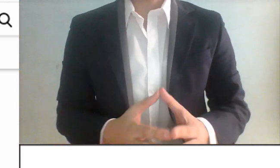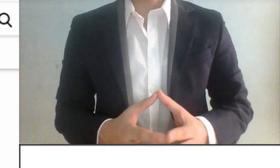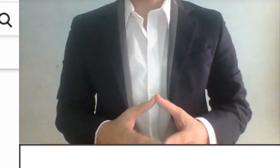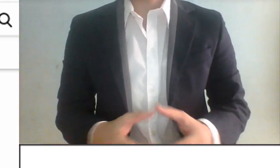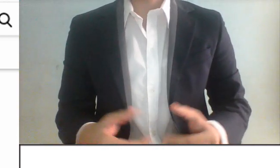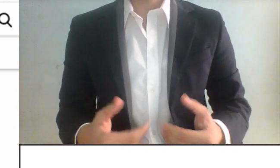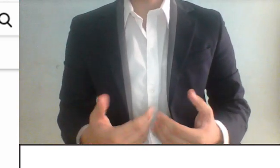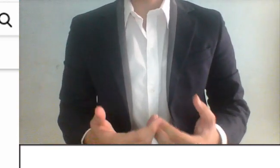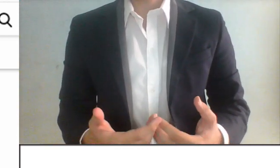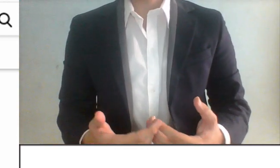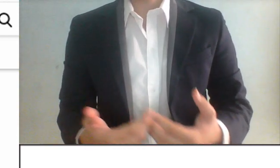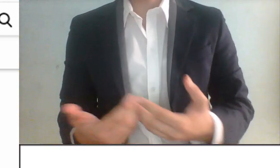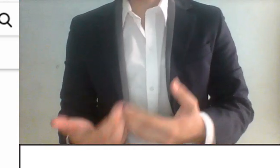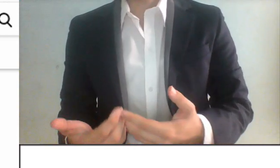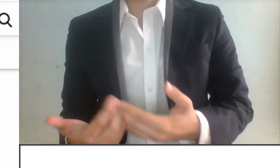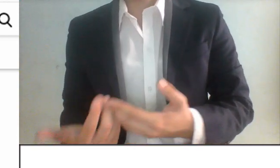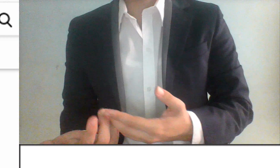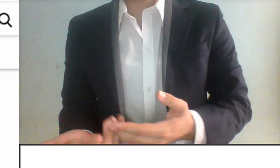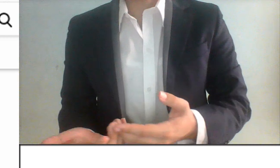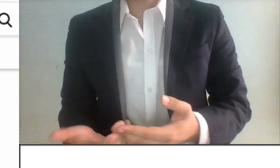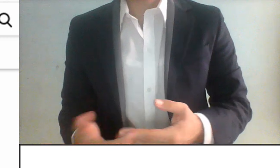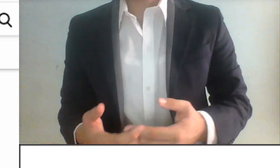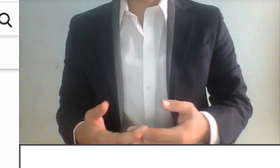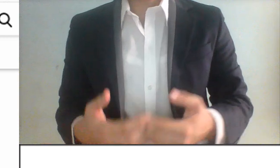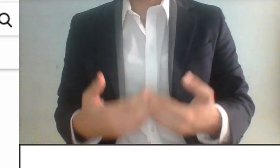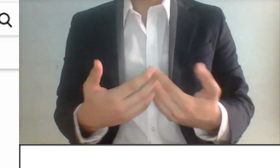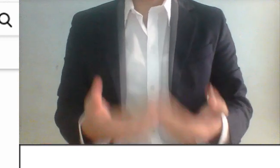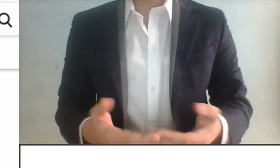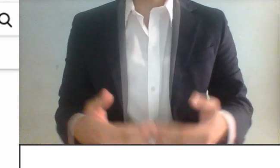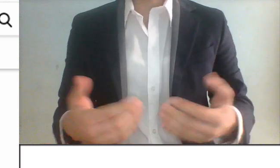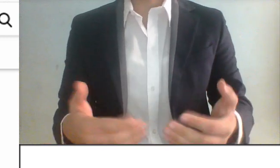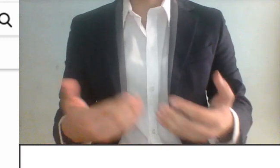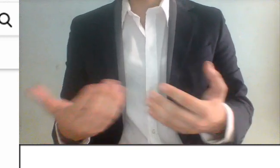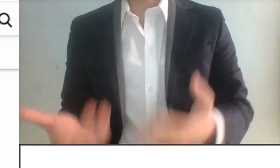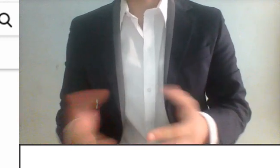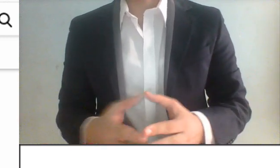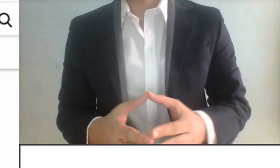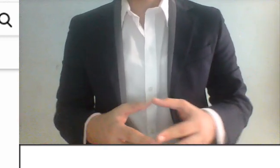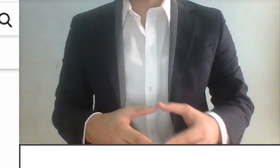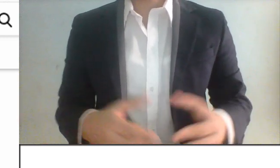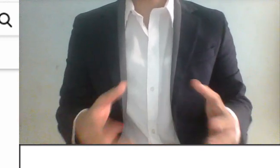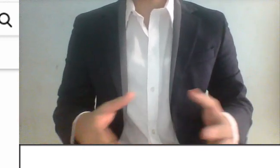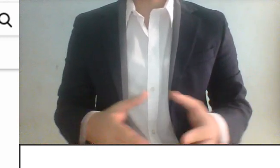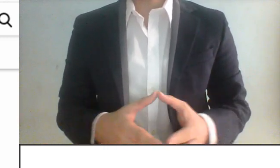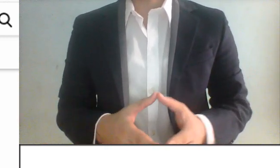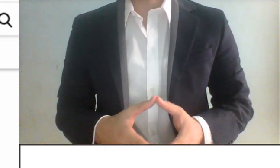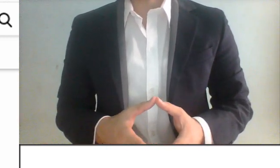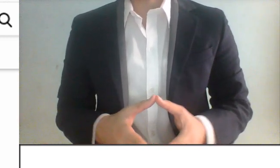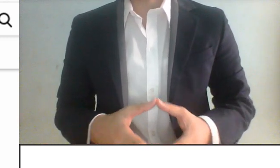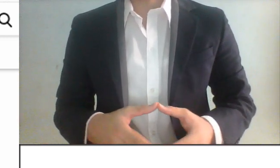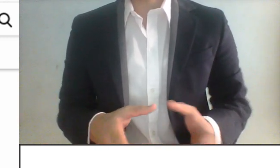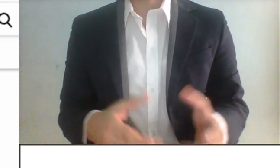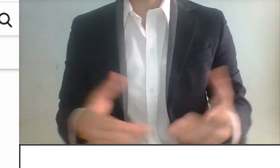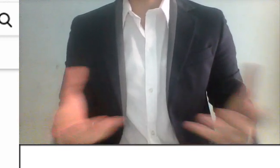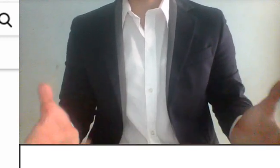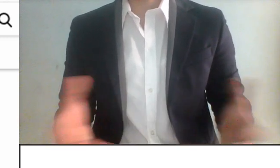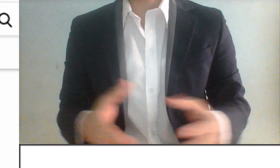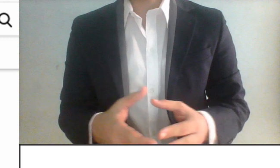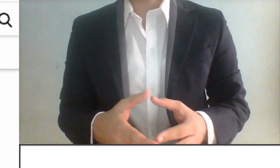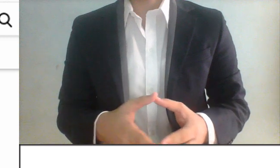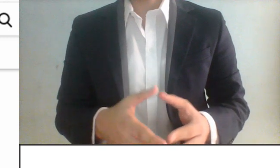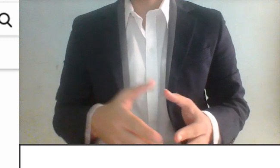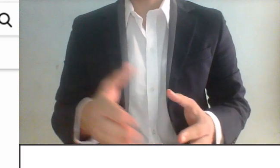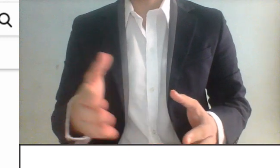una cuesta acaba de conceder una suspensión provisional al rosario robles para que obtenga prisión domiciliaria donde bueno recordemos cómo son este tipo de